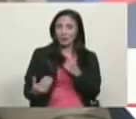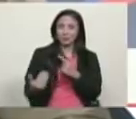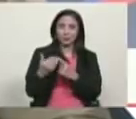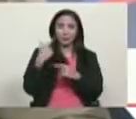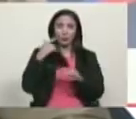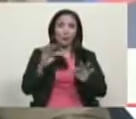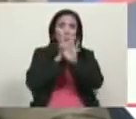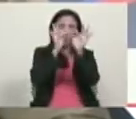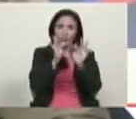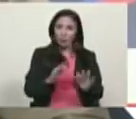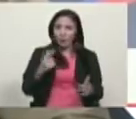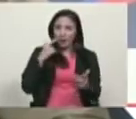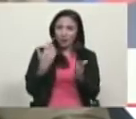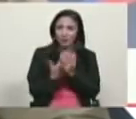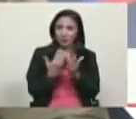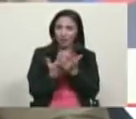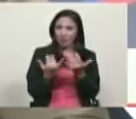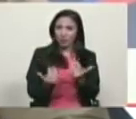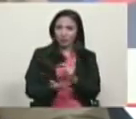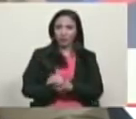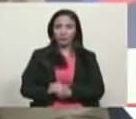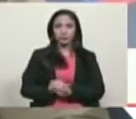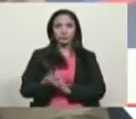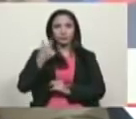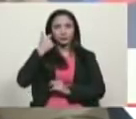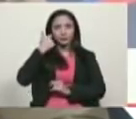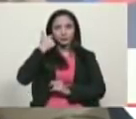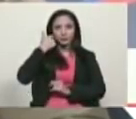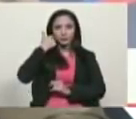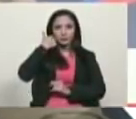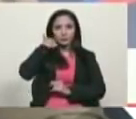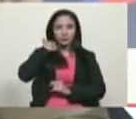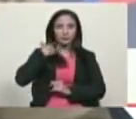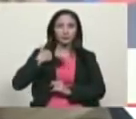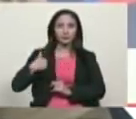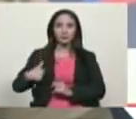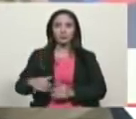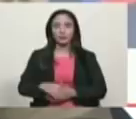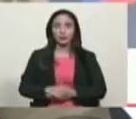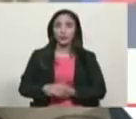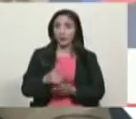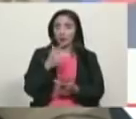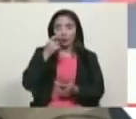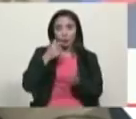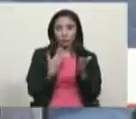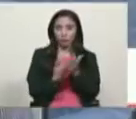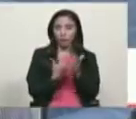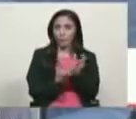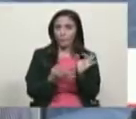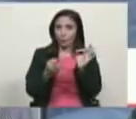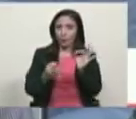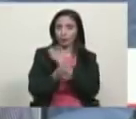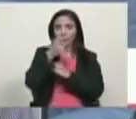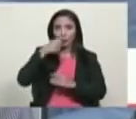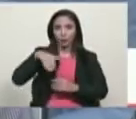viendo. Y todo esto, sin lugar a duda, es una prueba para nuestro pueblo.